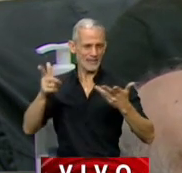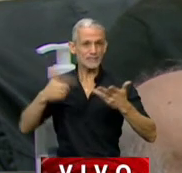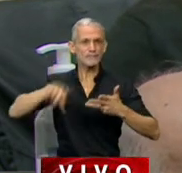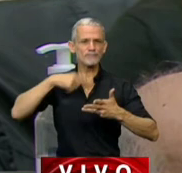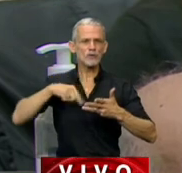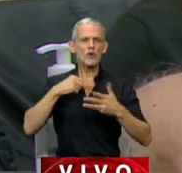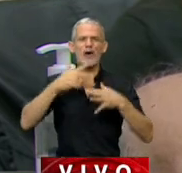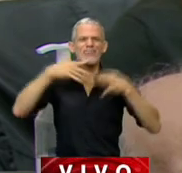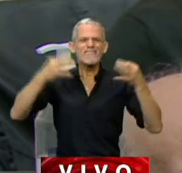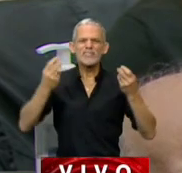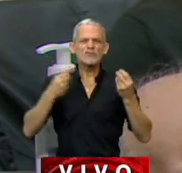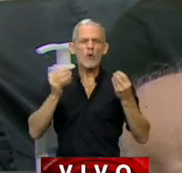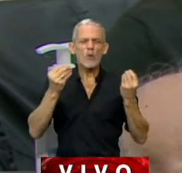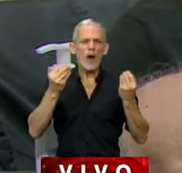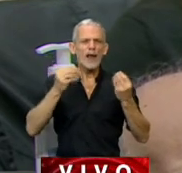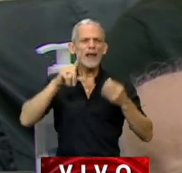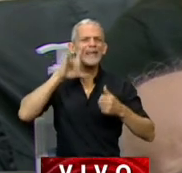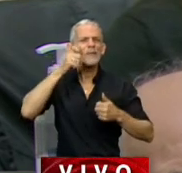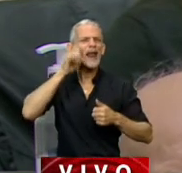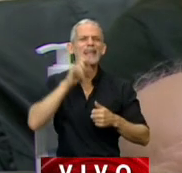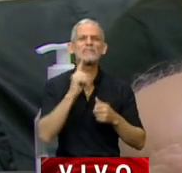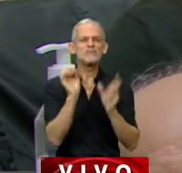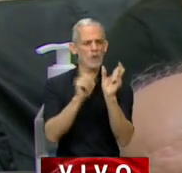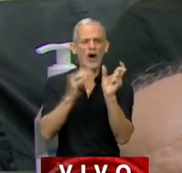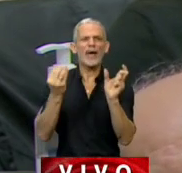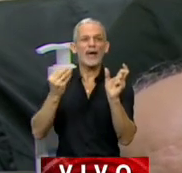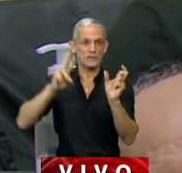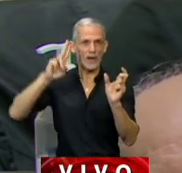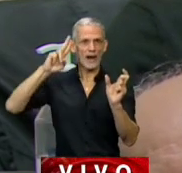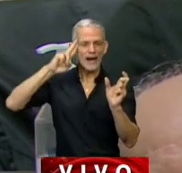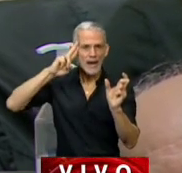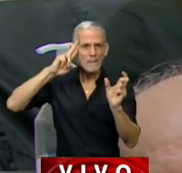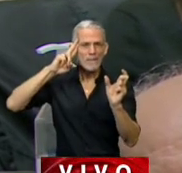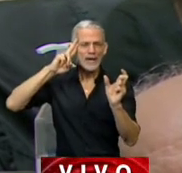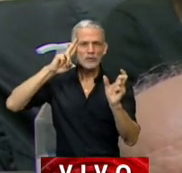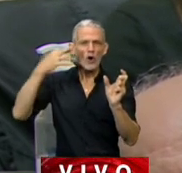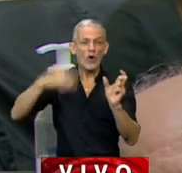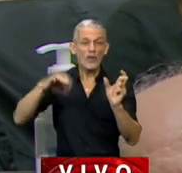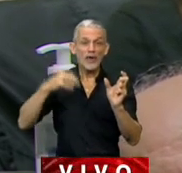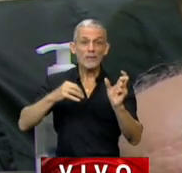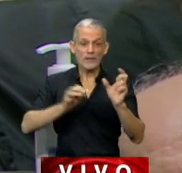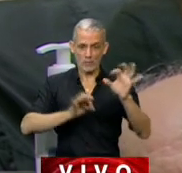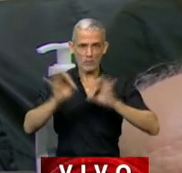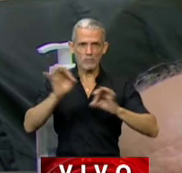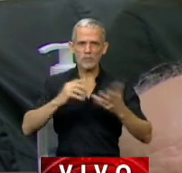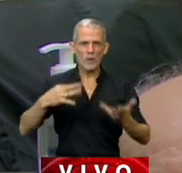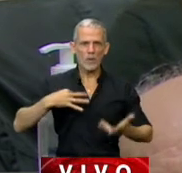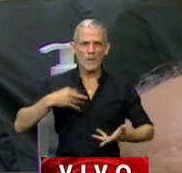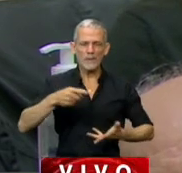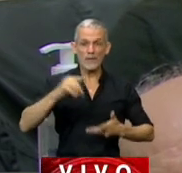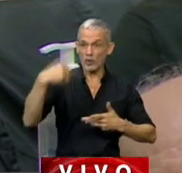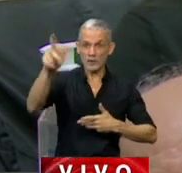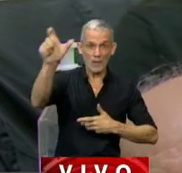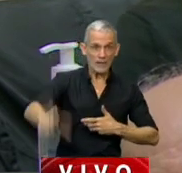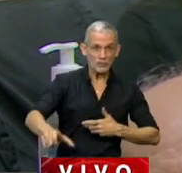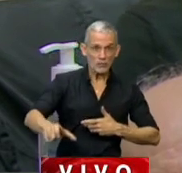nuestra definición consiste en que el liberalismo es el respeto irrestricto del proyecto de vida del